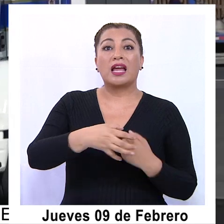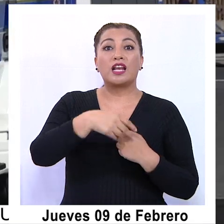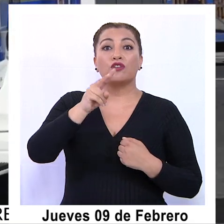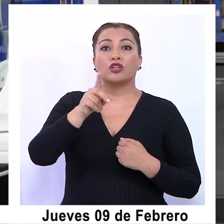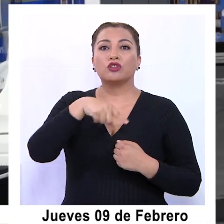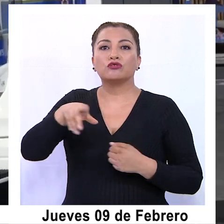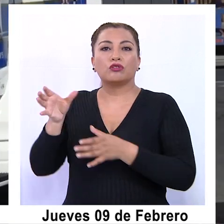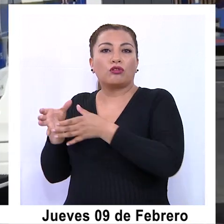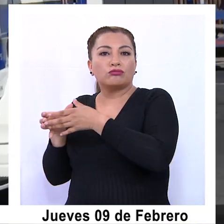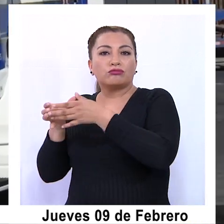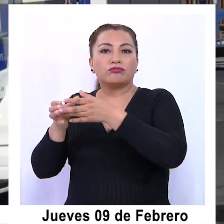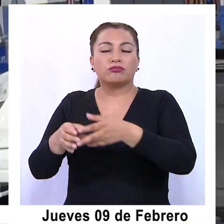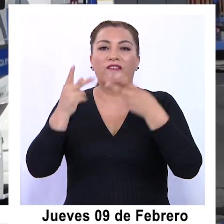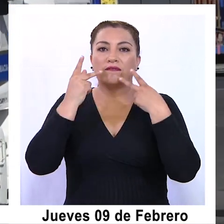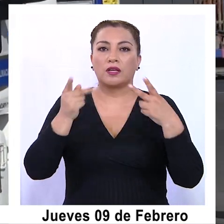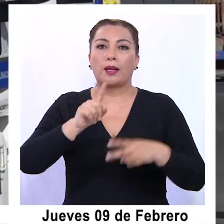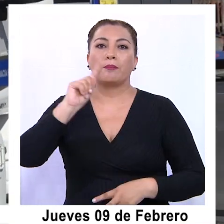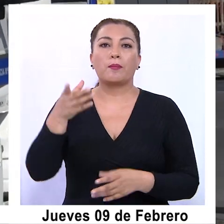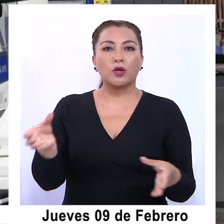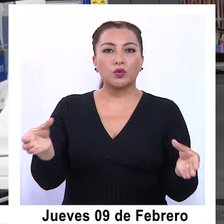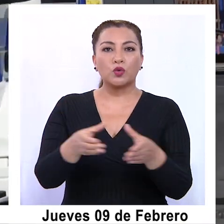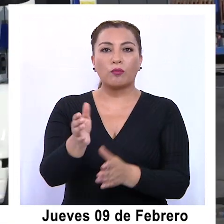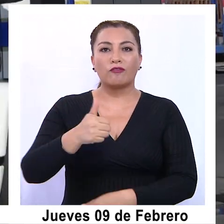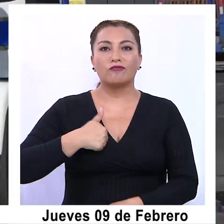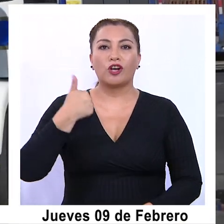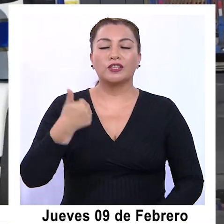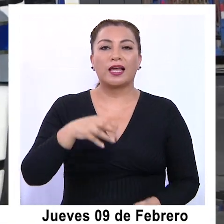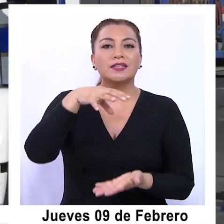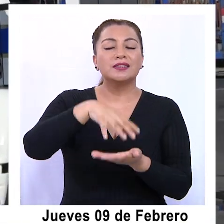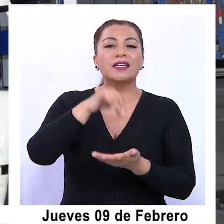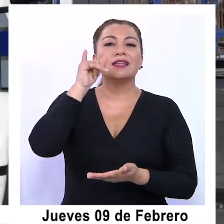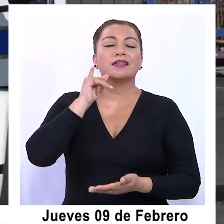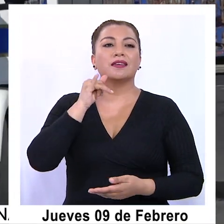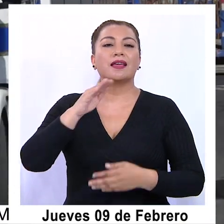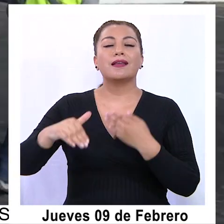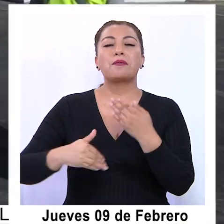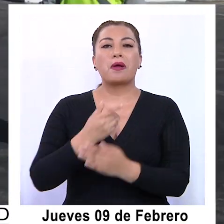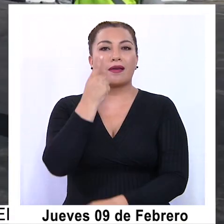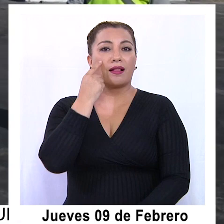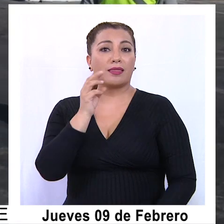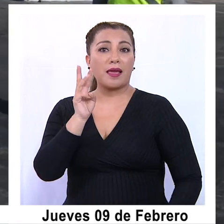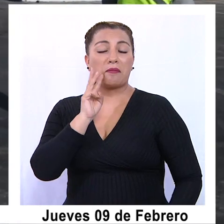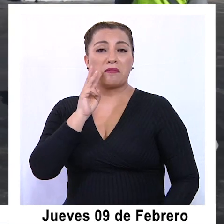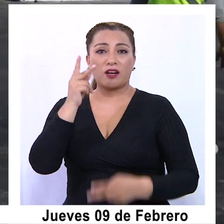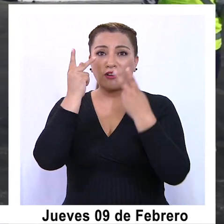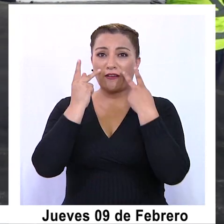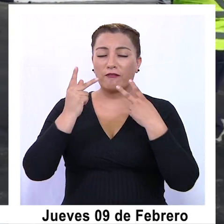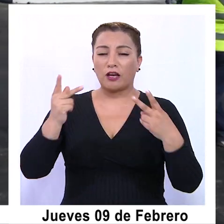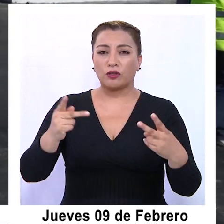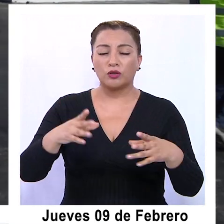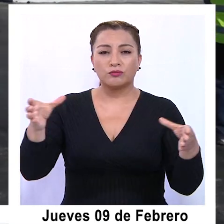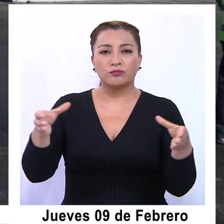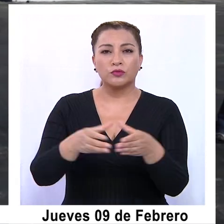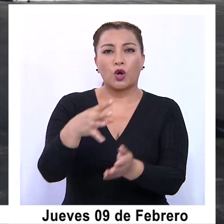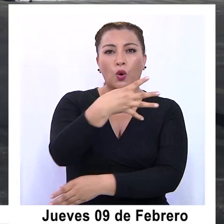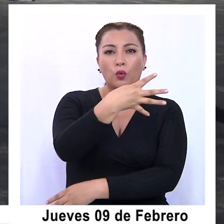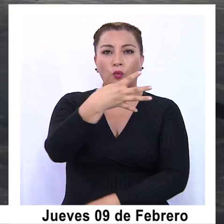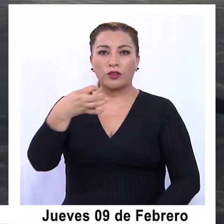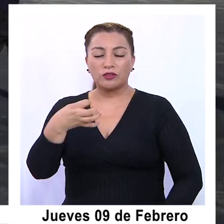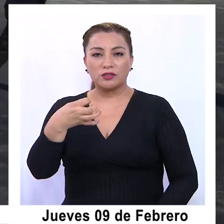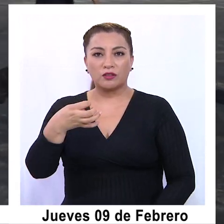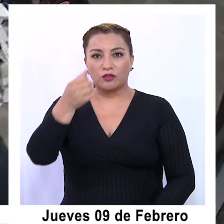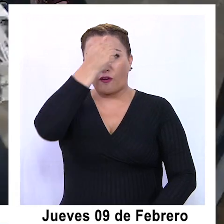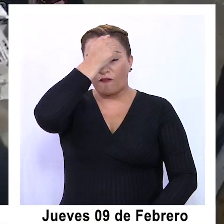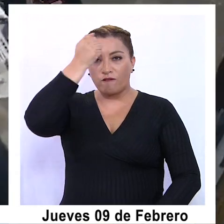Chile. El primer grupo de voluntarios desde Iquique viajó la mañana del miércoles y en total serán 400